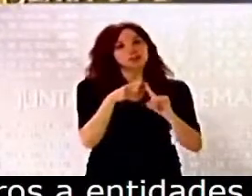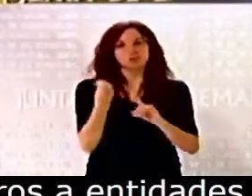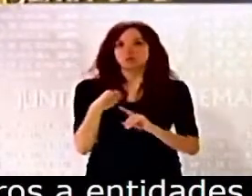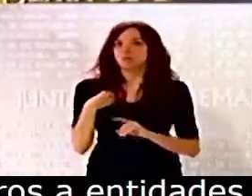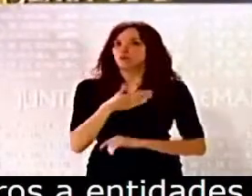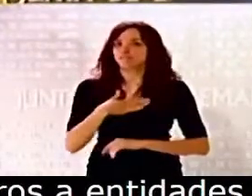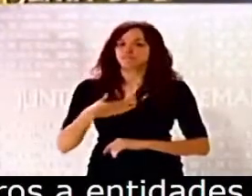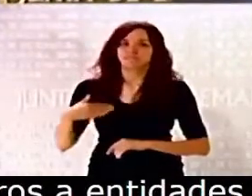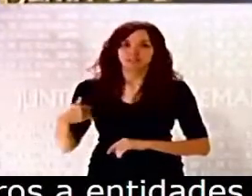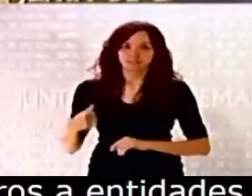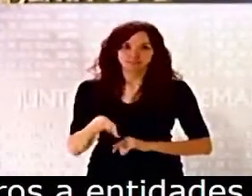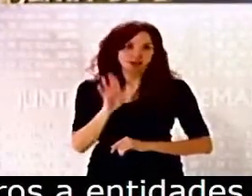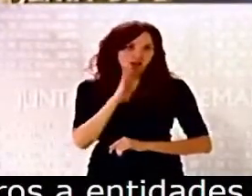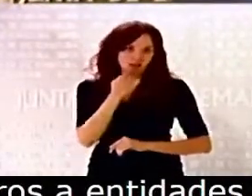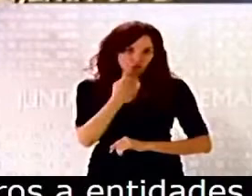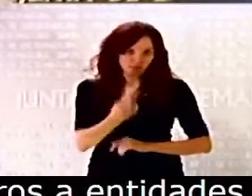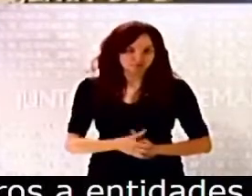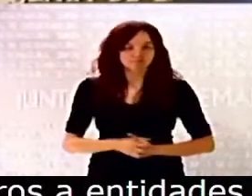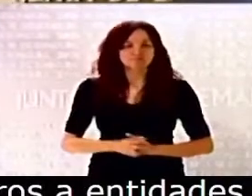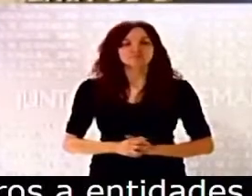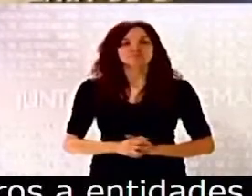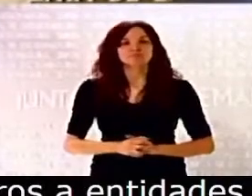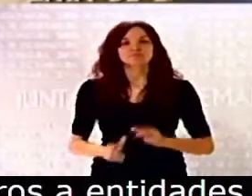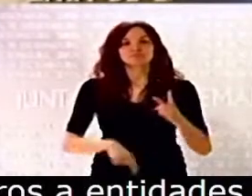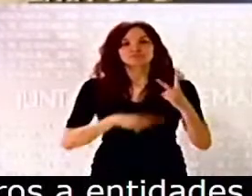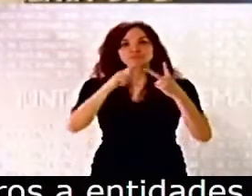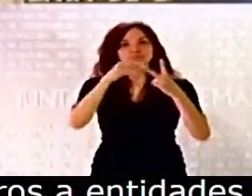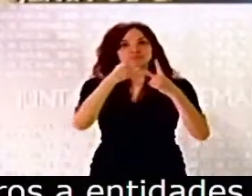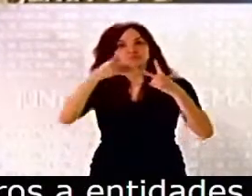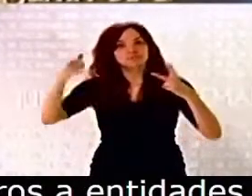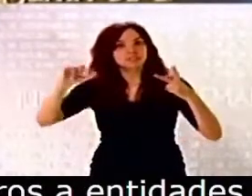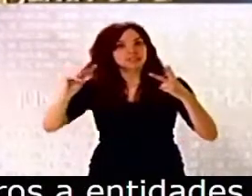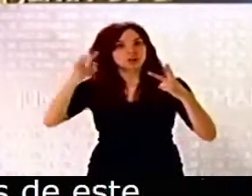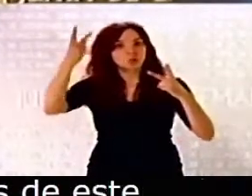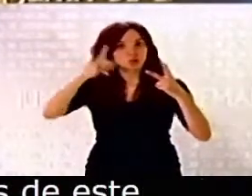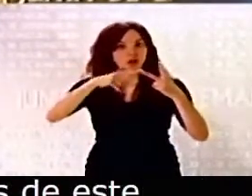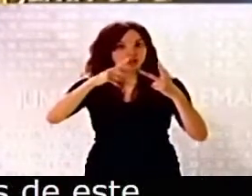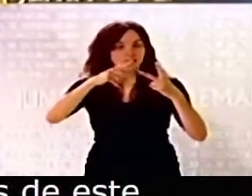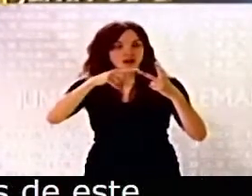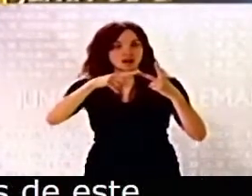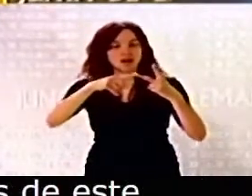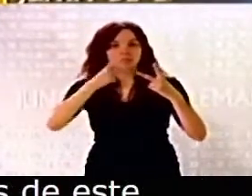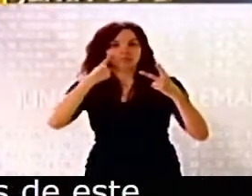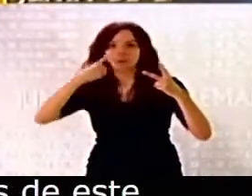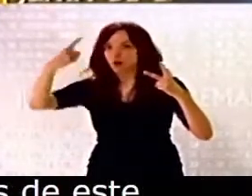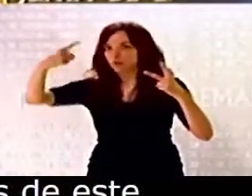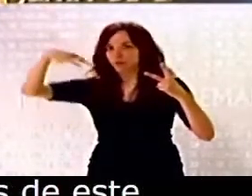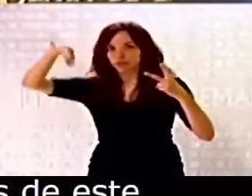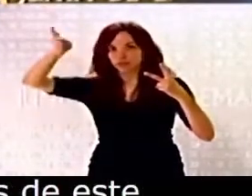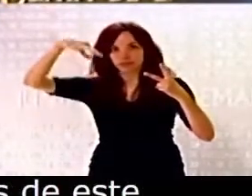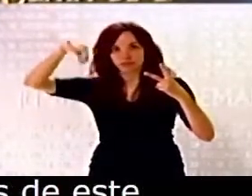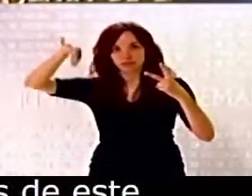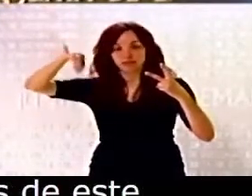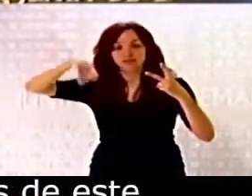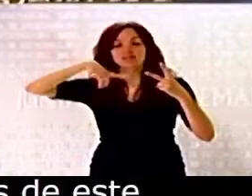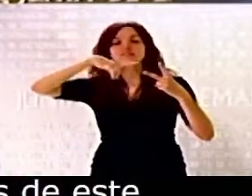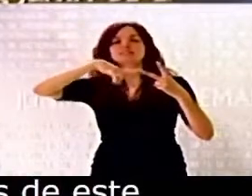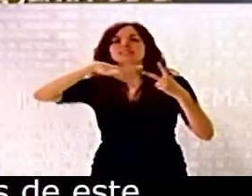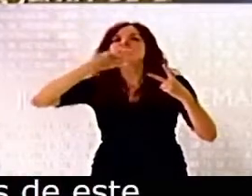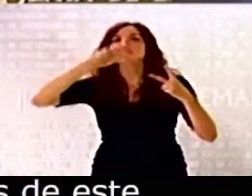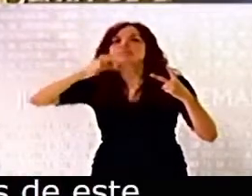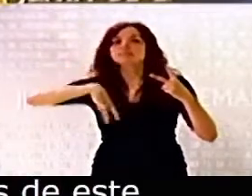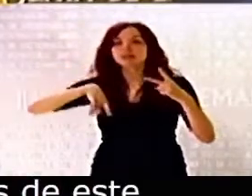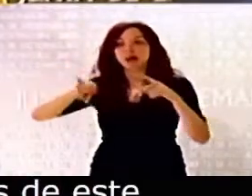programa que yo describía antes. La segunda línea que se establece por vez primera es para las empresas privadas